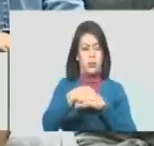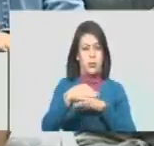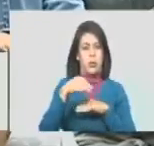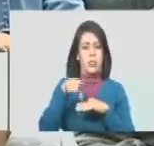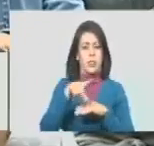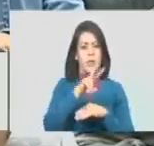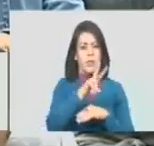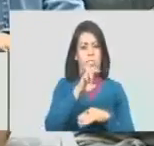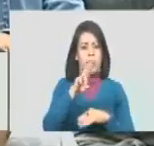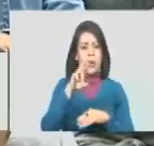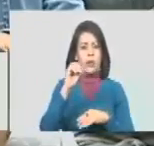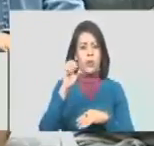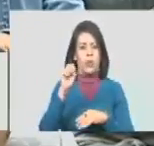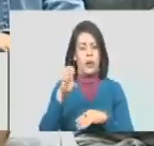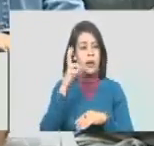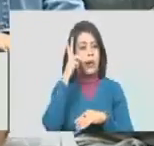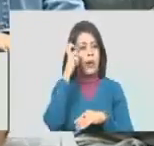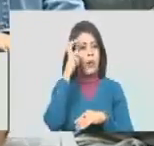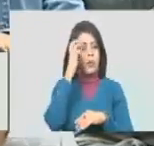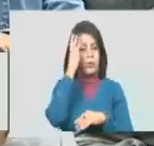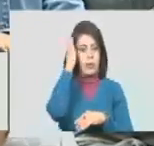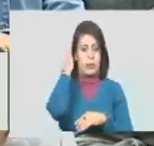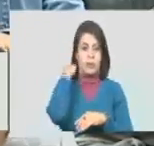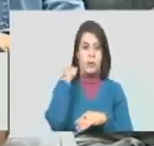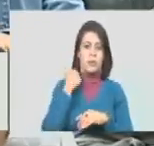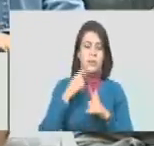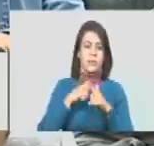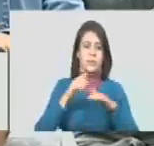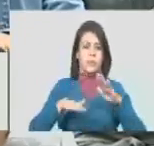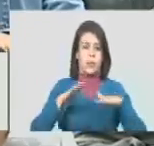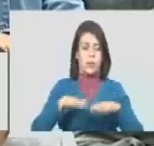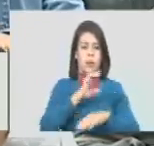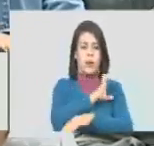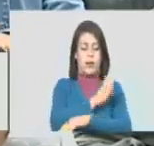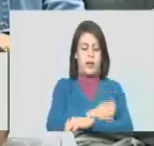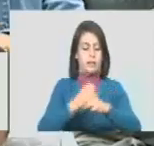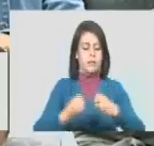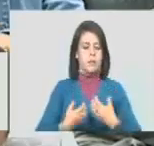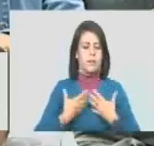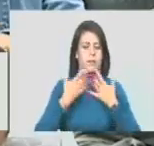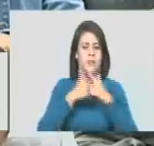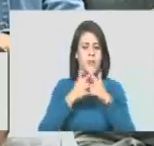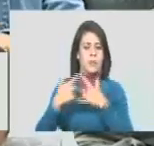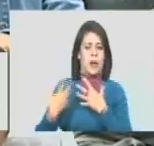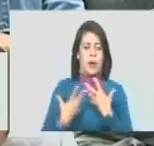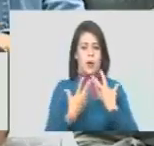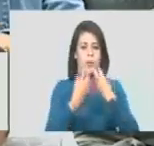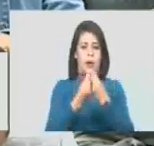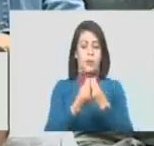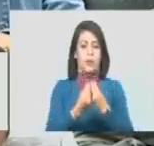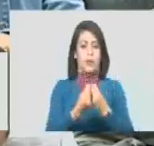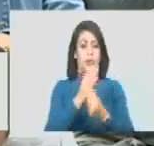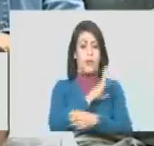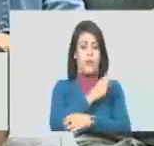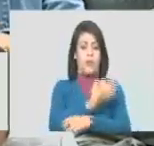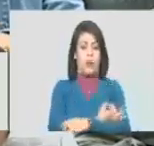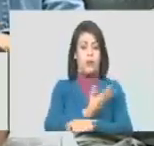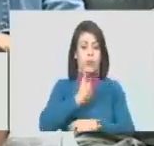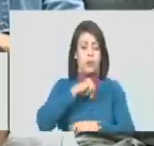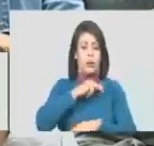afrodescendiente Veroes, que escuchamos nuestro cumaco, nuestro tambor, la energía, la espiritualidad que nos acompaña, es la fuerza de